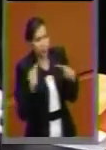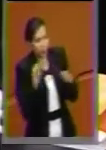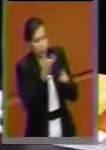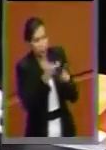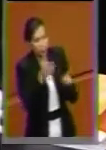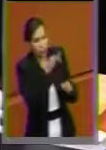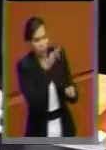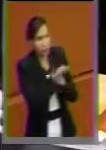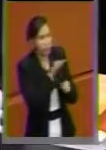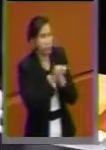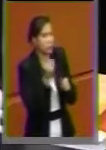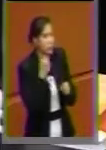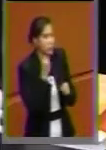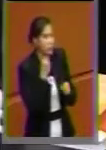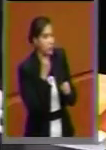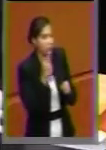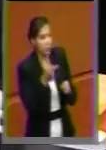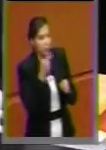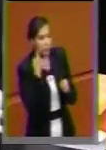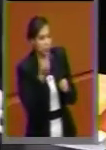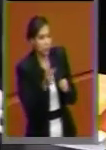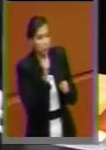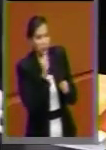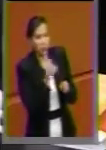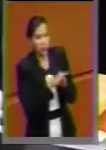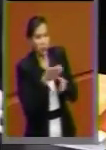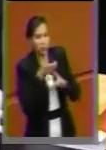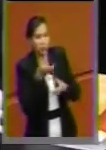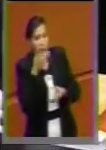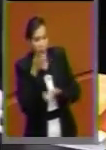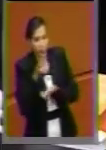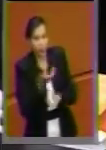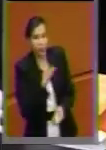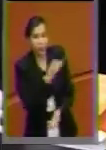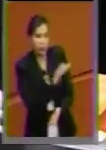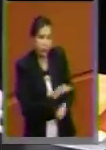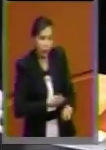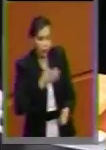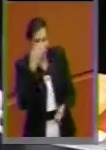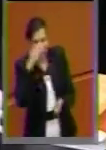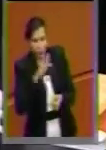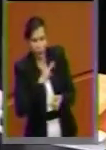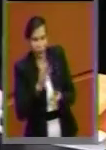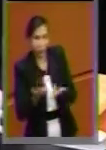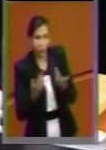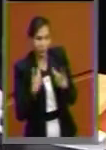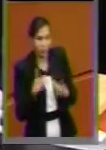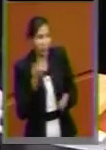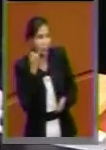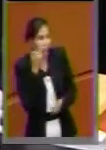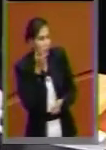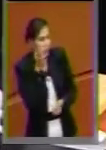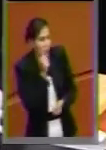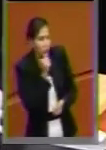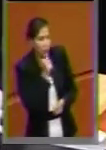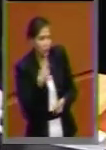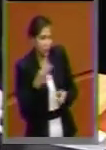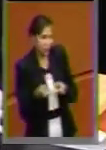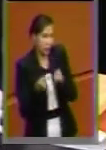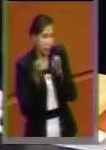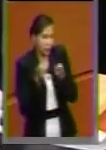aboga no leyó con un ramo de flores y le dijo buenas tardes señorita me puede regalar su teléfono celular puede